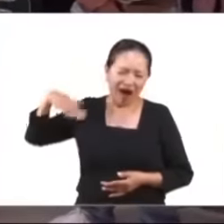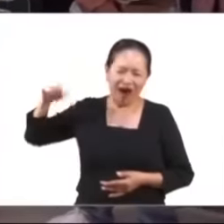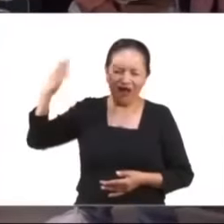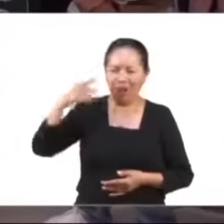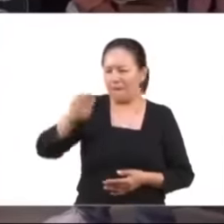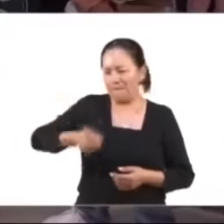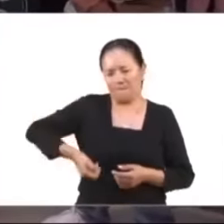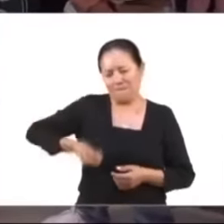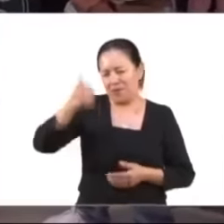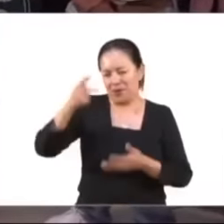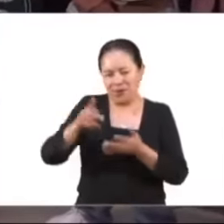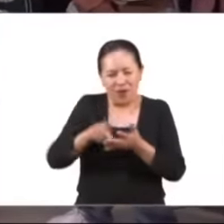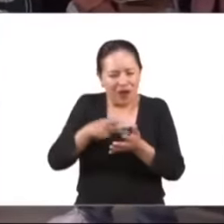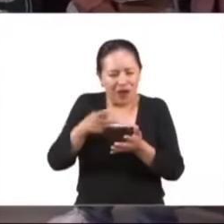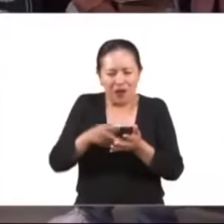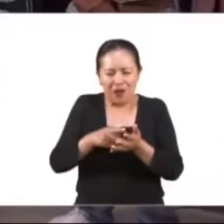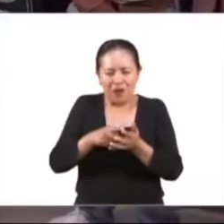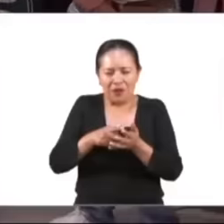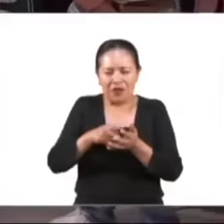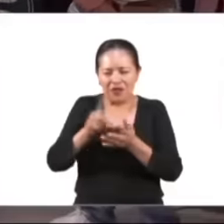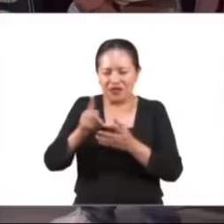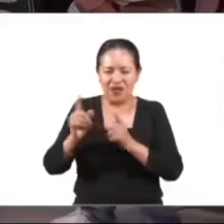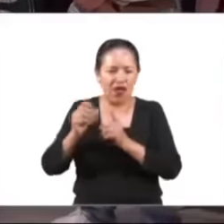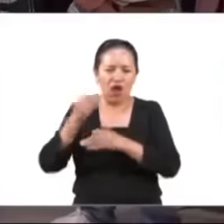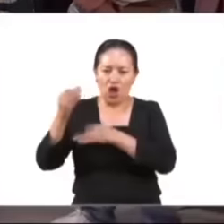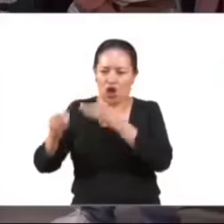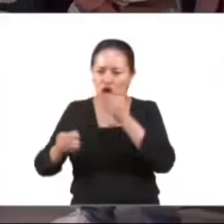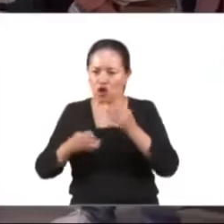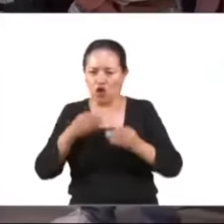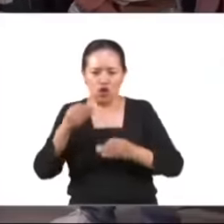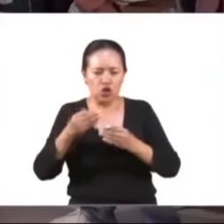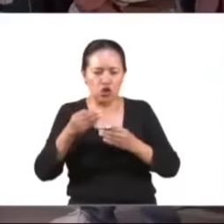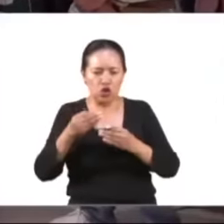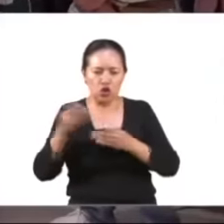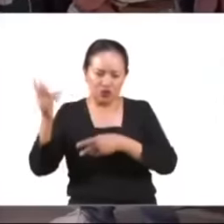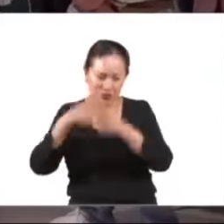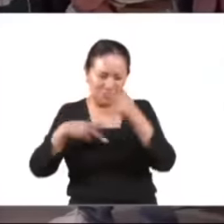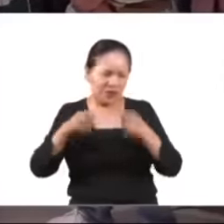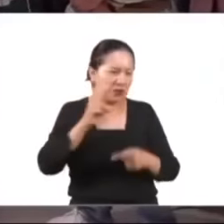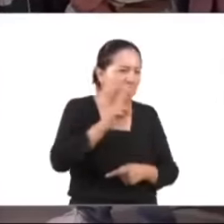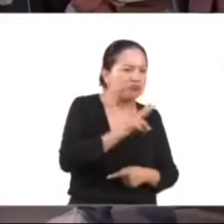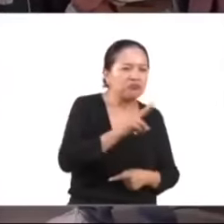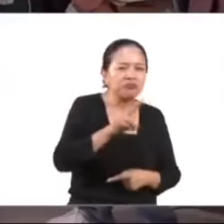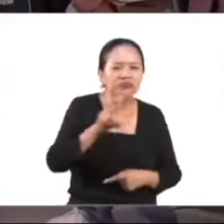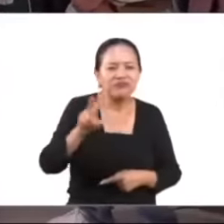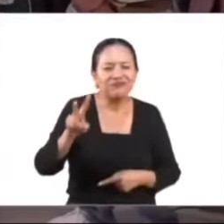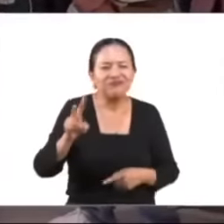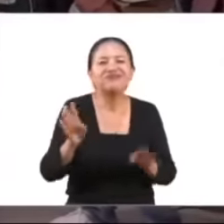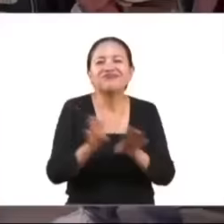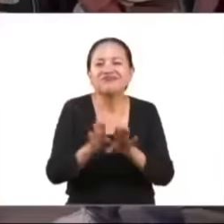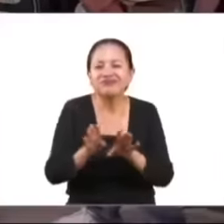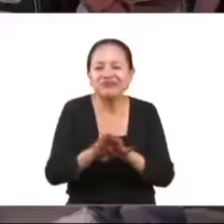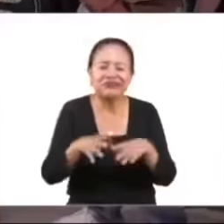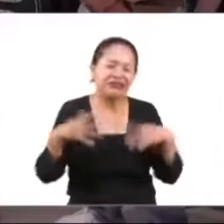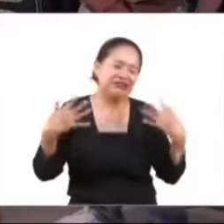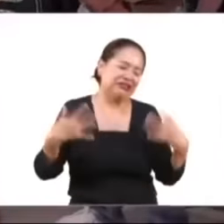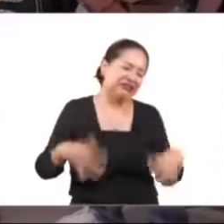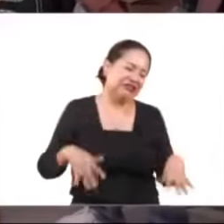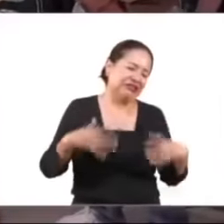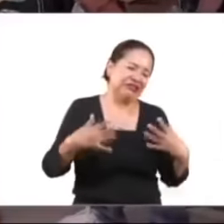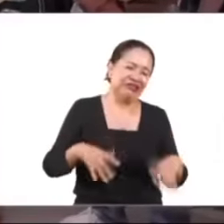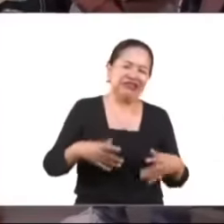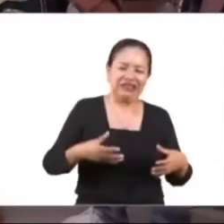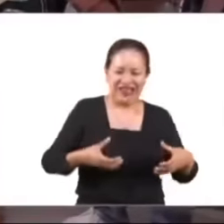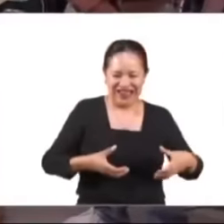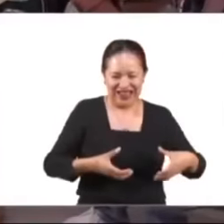parque lineal que era prácticamente un espacio donde las aguas negras estaban primero a